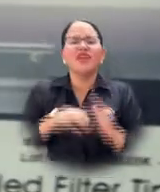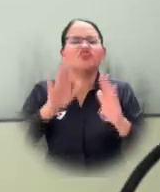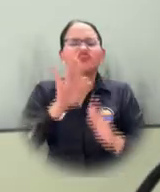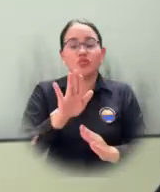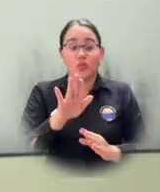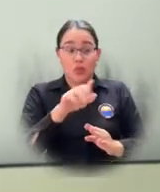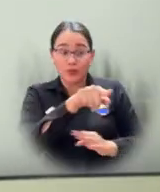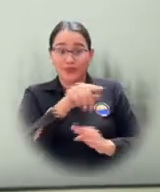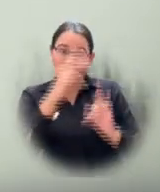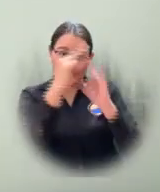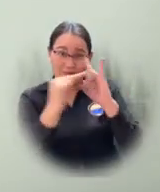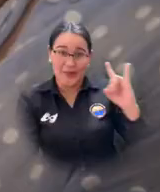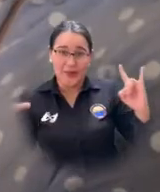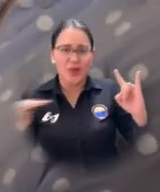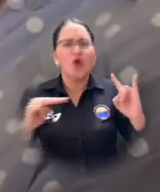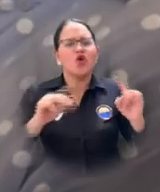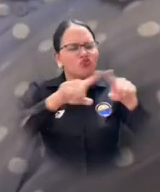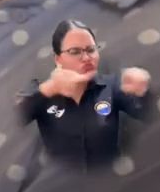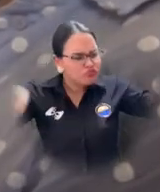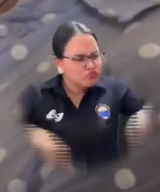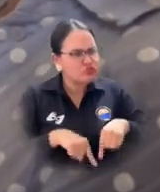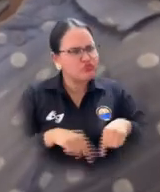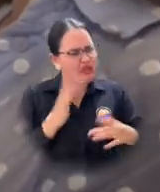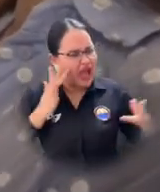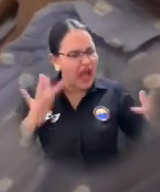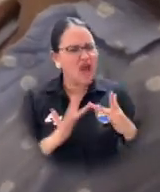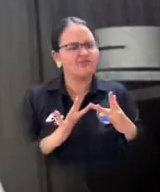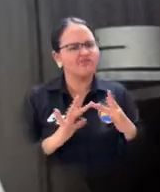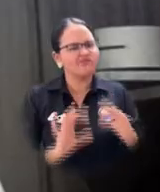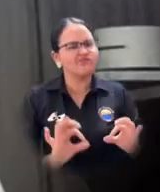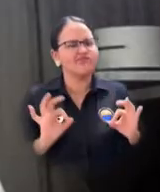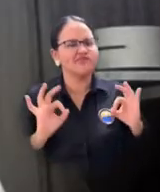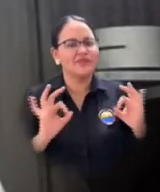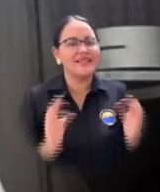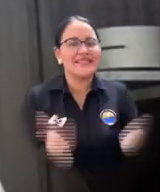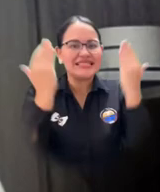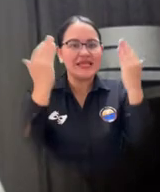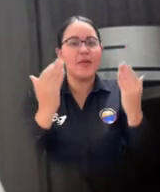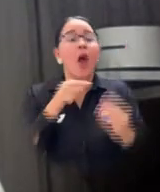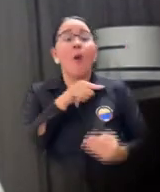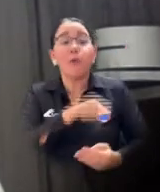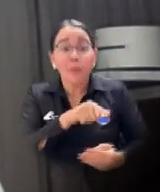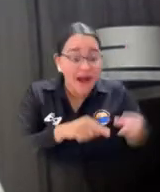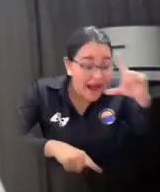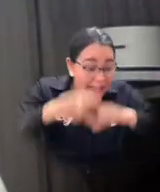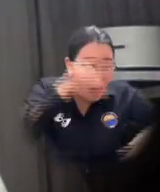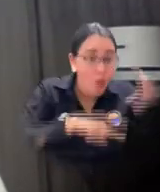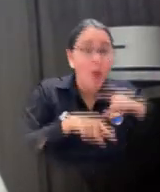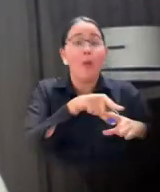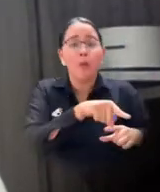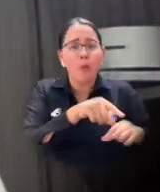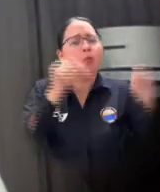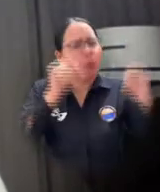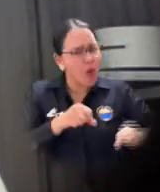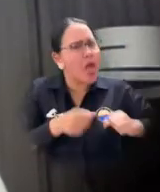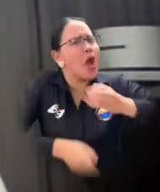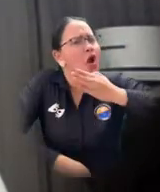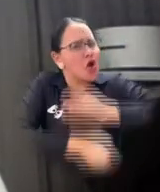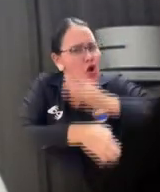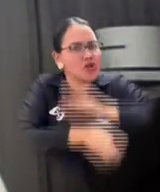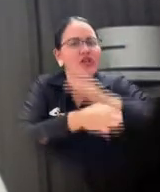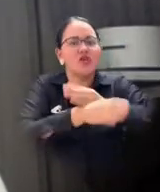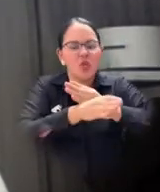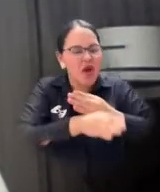Finalmente, uno de los puntos importantes de este proyecto es la capacidad generada en la Universidad del Magdalena, que quedará con